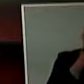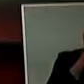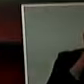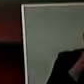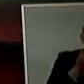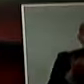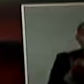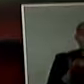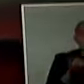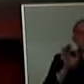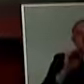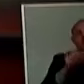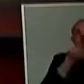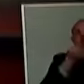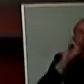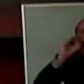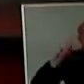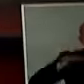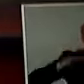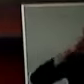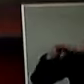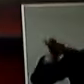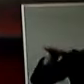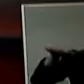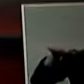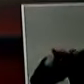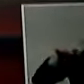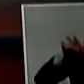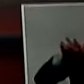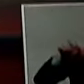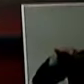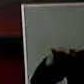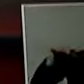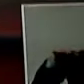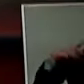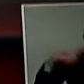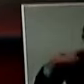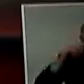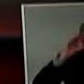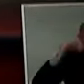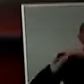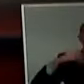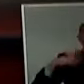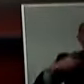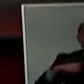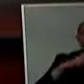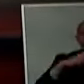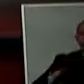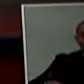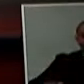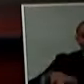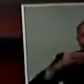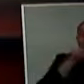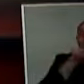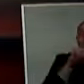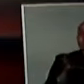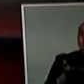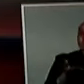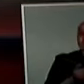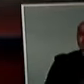o deslizamientos de terreno, que son aspectos importantes, sobre todo en las zonas montañosas. Y continuarán fuertes